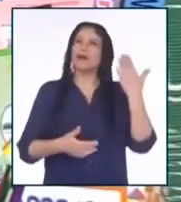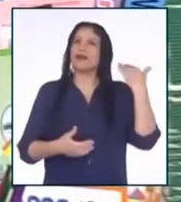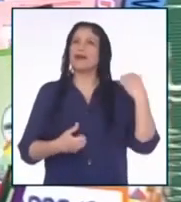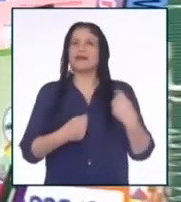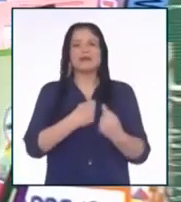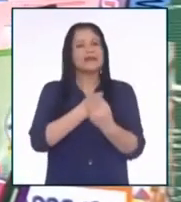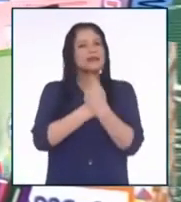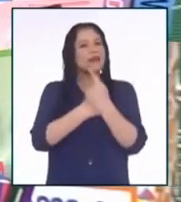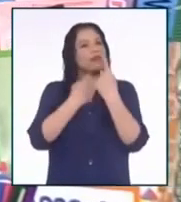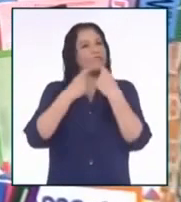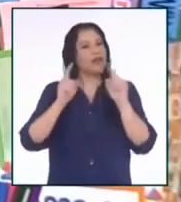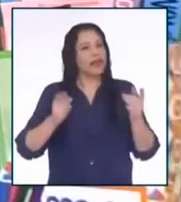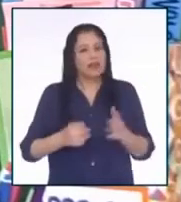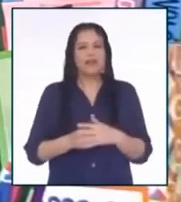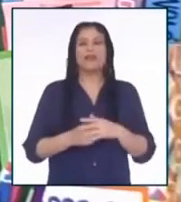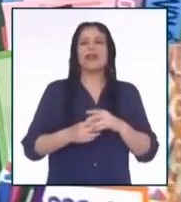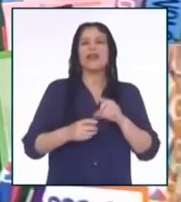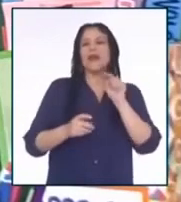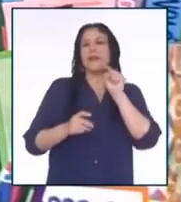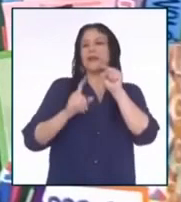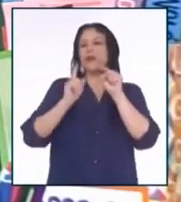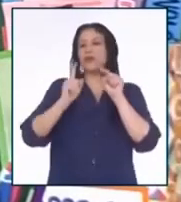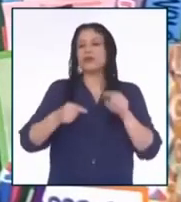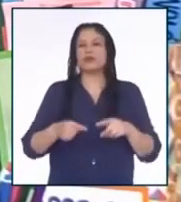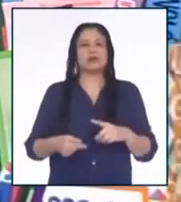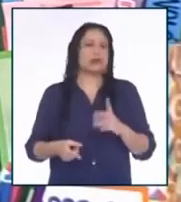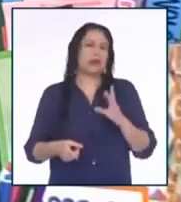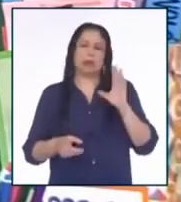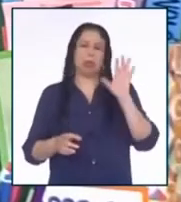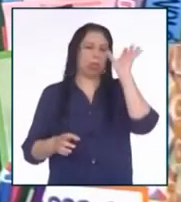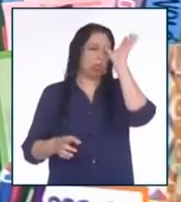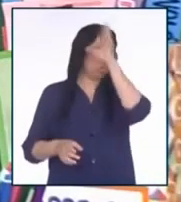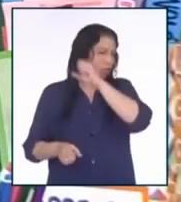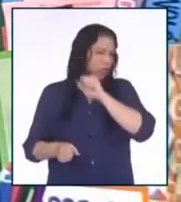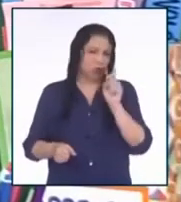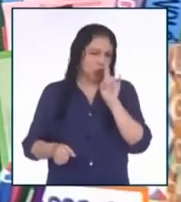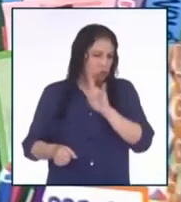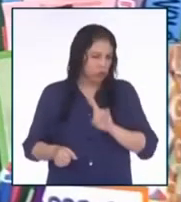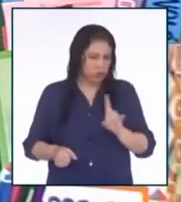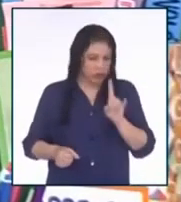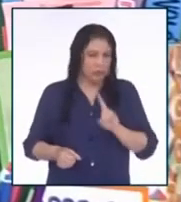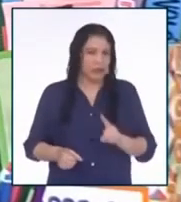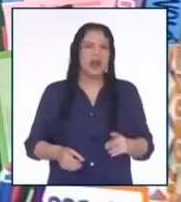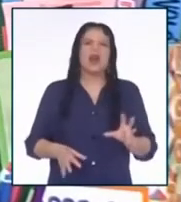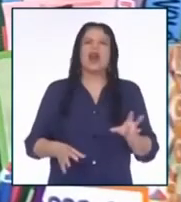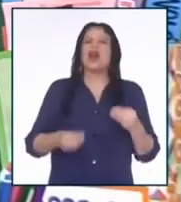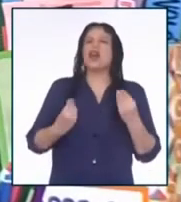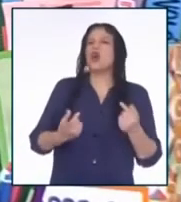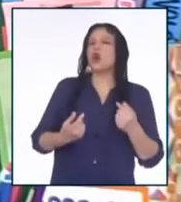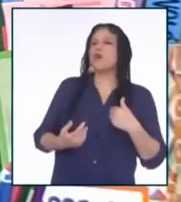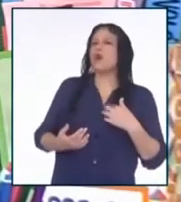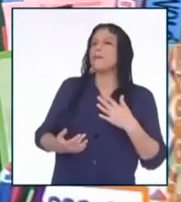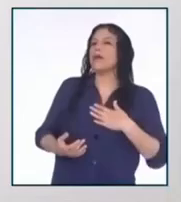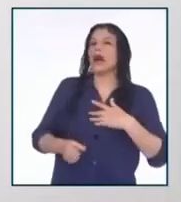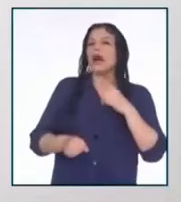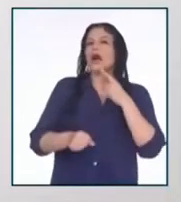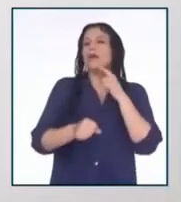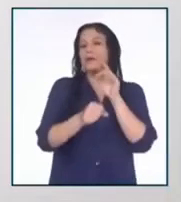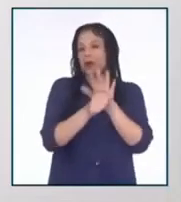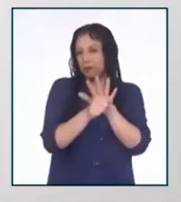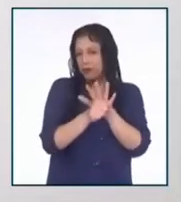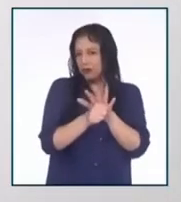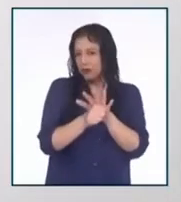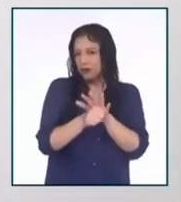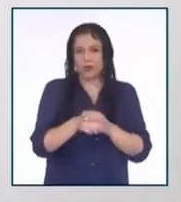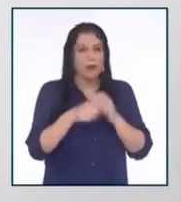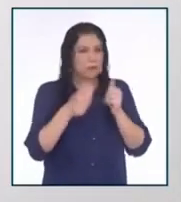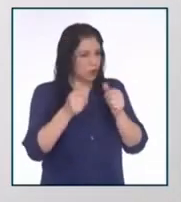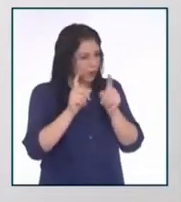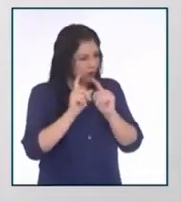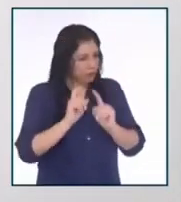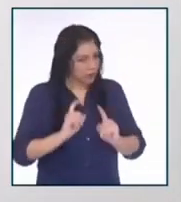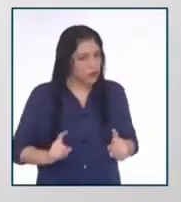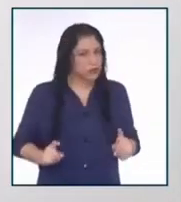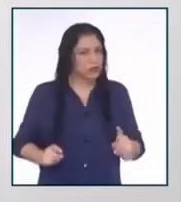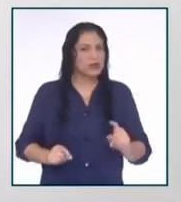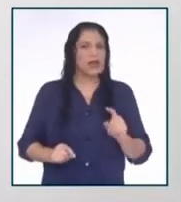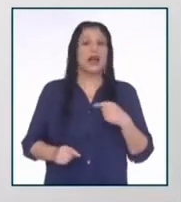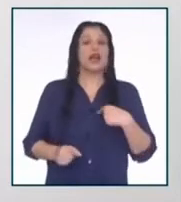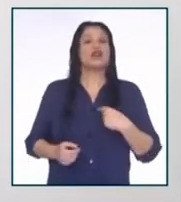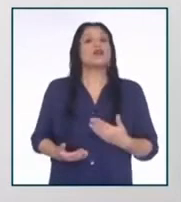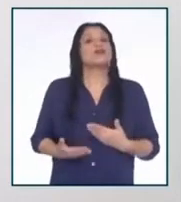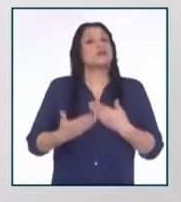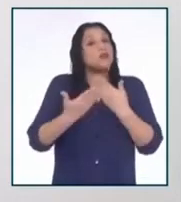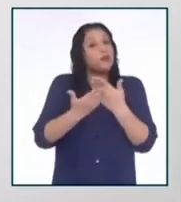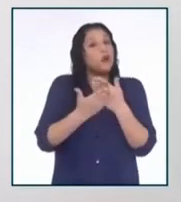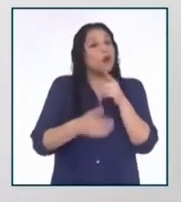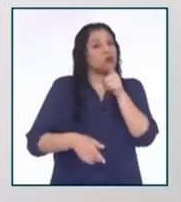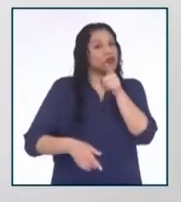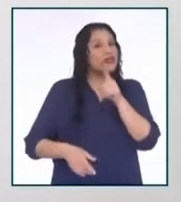enseñado varios signos de puntuación que lamentablemente no usamos. Profesora, ¿y cómo serían nuestros compromisos? Muy bien, Stephanie. Les